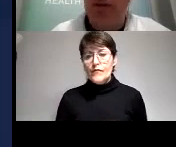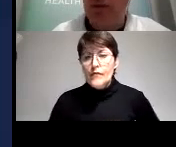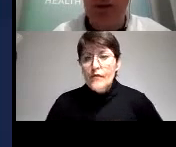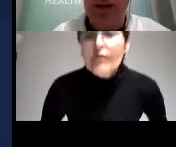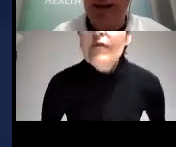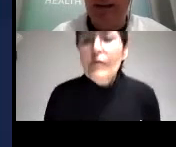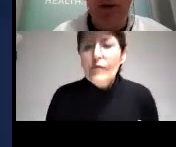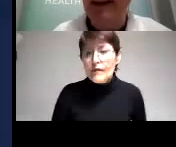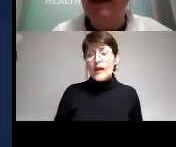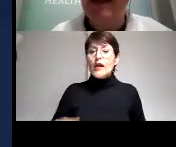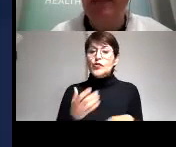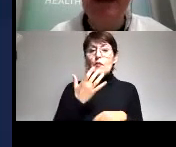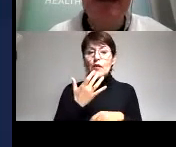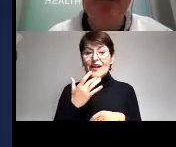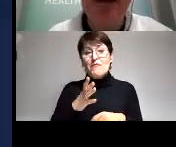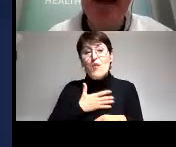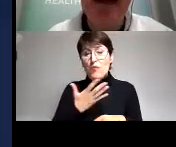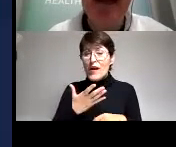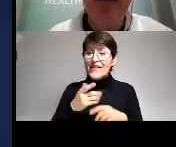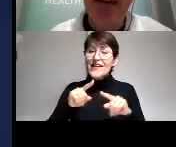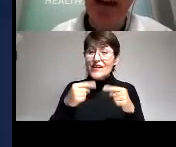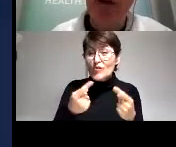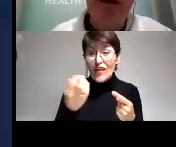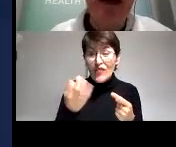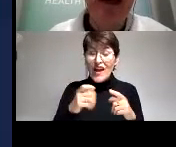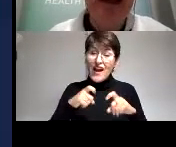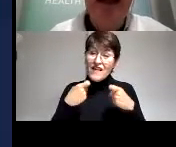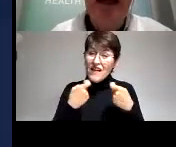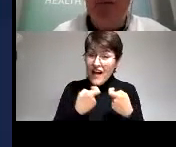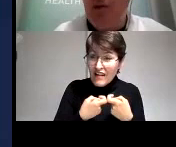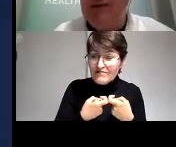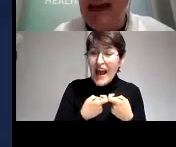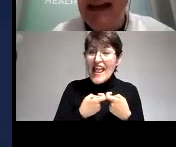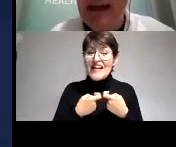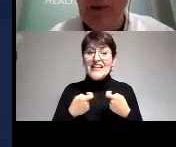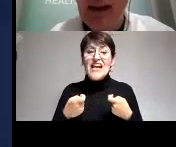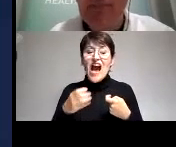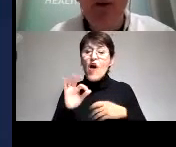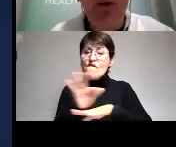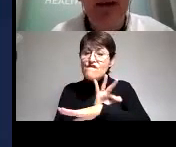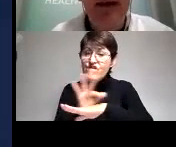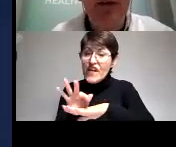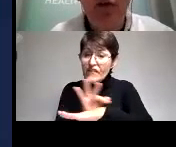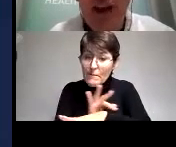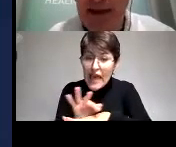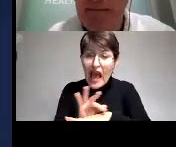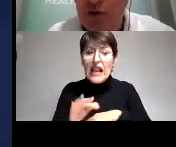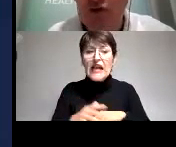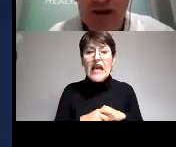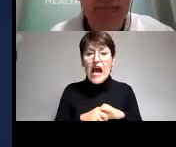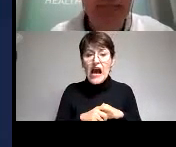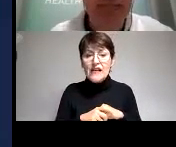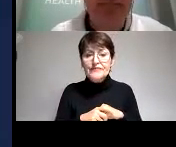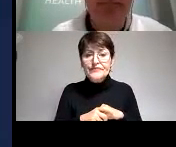pues sintomatología tipo alergia, apatía, falta de energía, fatiga crónica, la fibromialgia que, por ejemplo, no